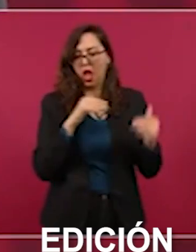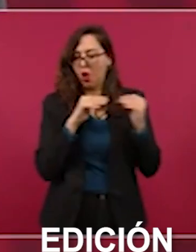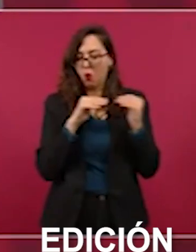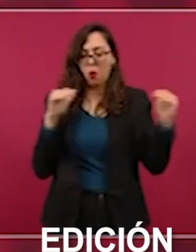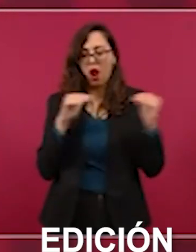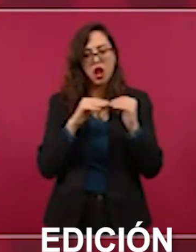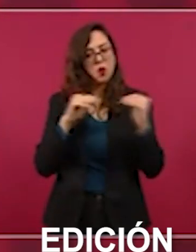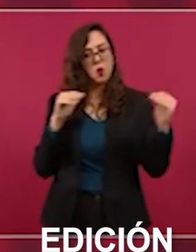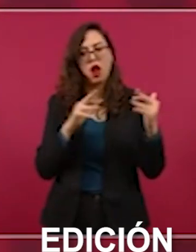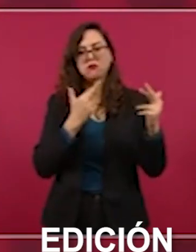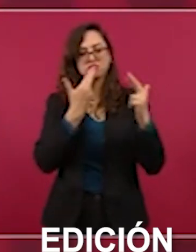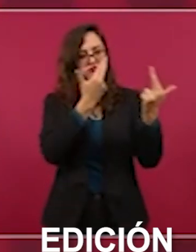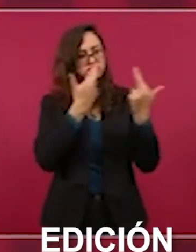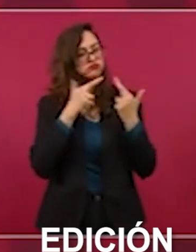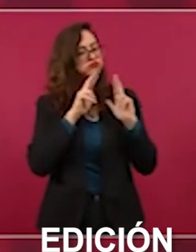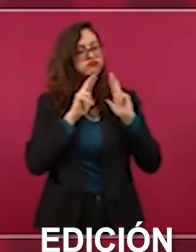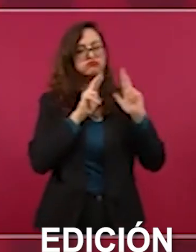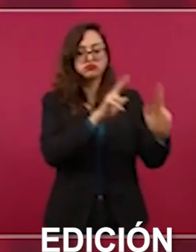y